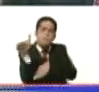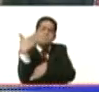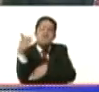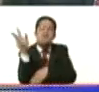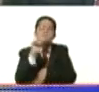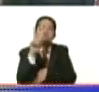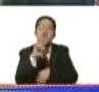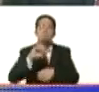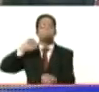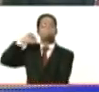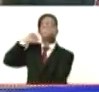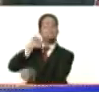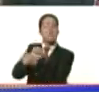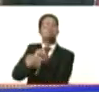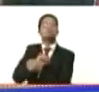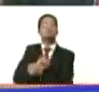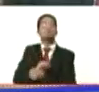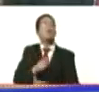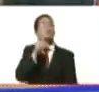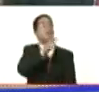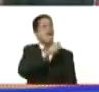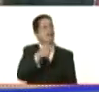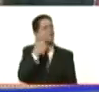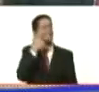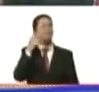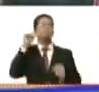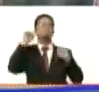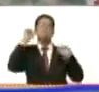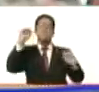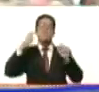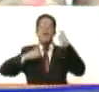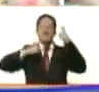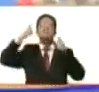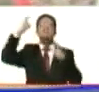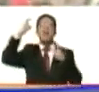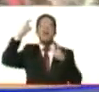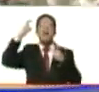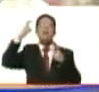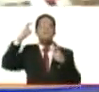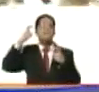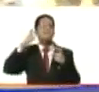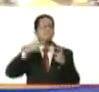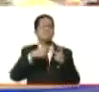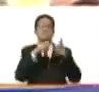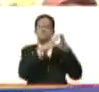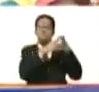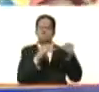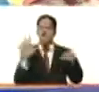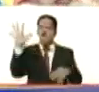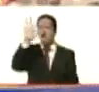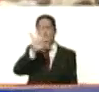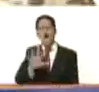La gente salía a pintar las calles, viva Chávez, en todos los rincones de nuestra tierra.